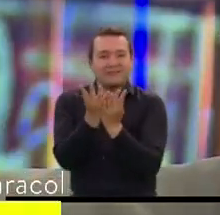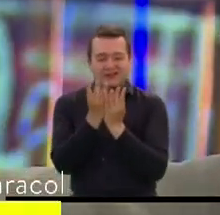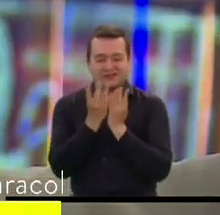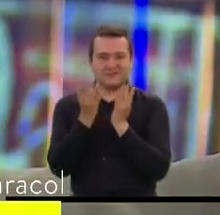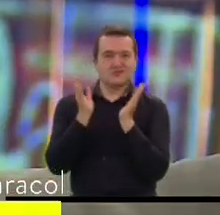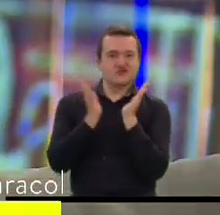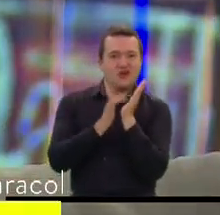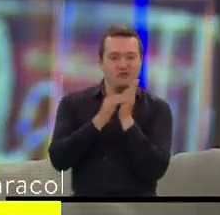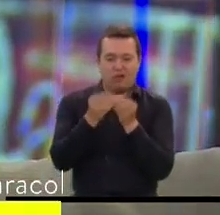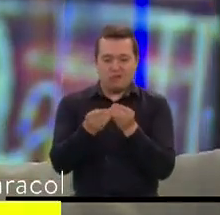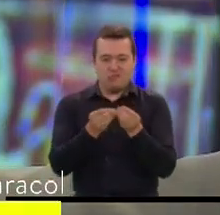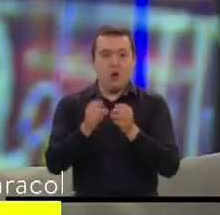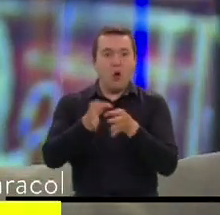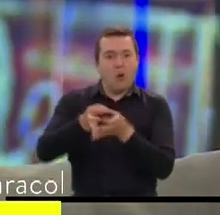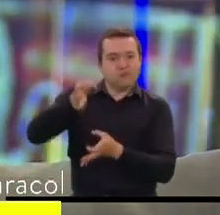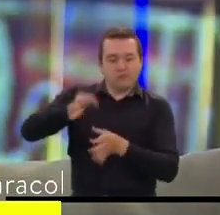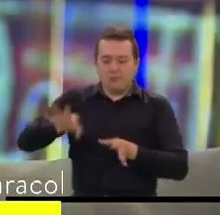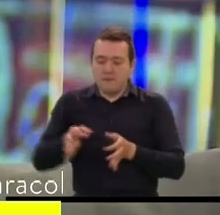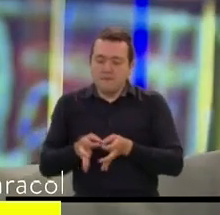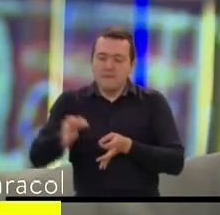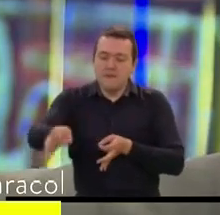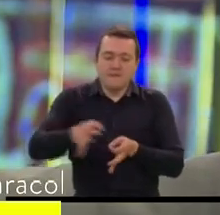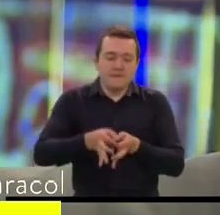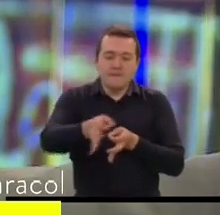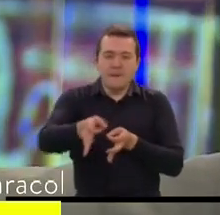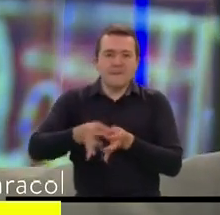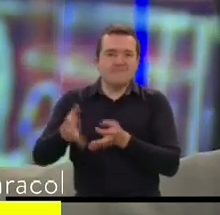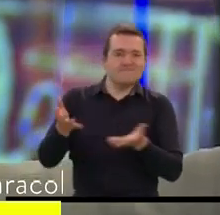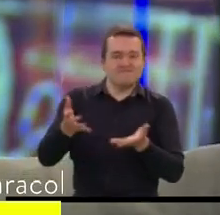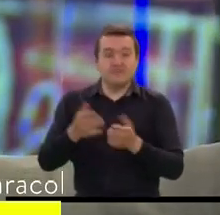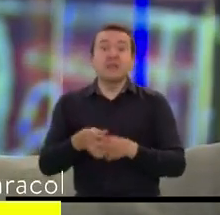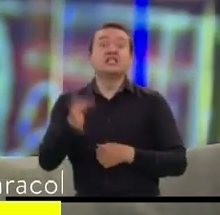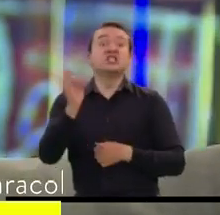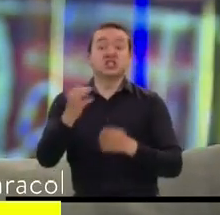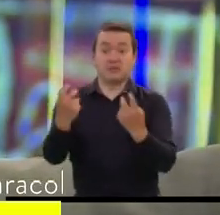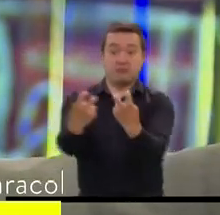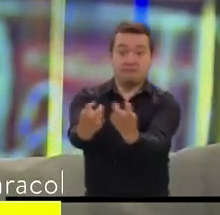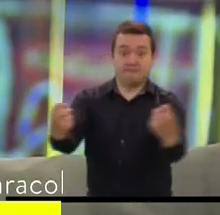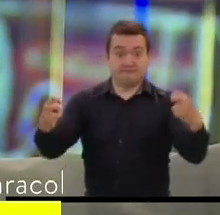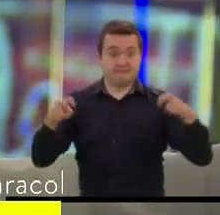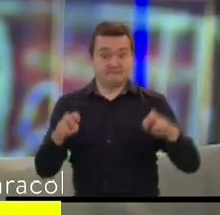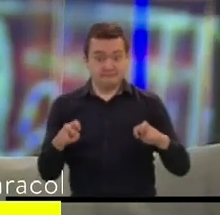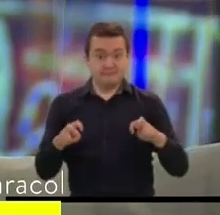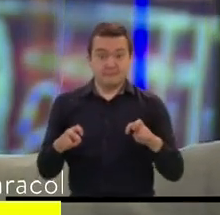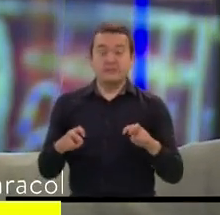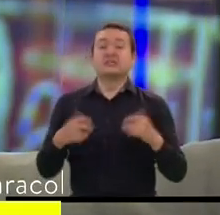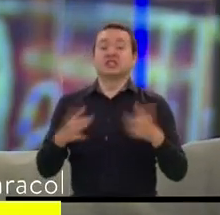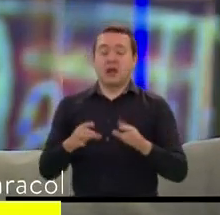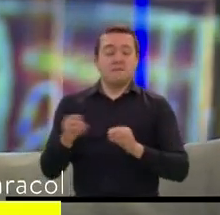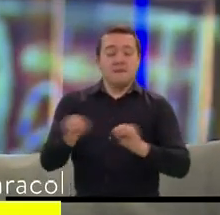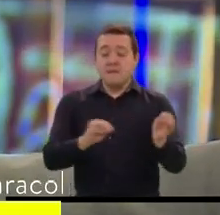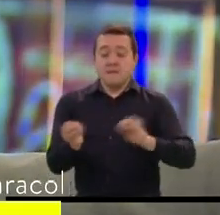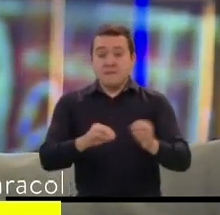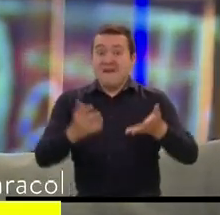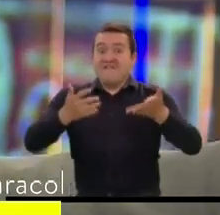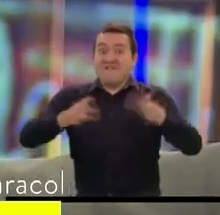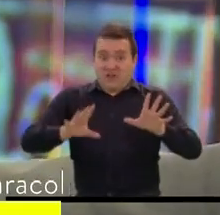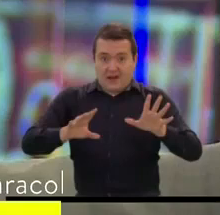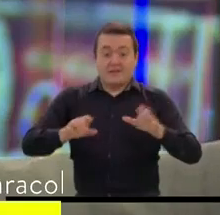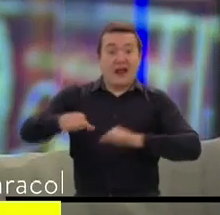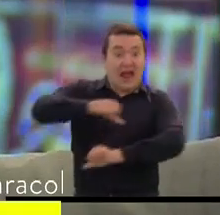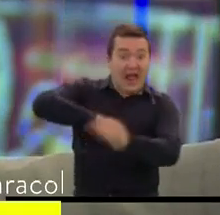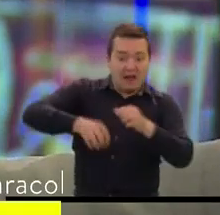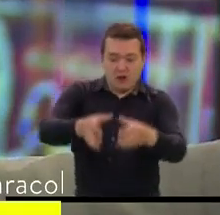se tiene dispuesto el cambio de fichas o se tiene dispuesto el cambio de cartas y estas son desinfectadas a través de unos